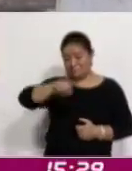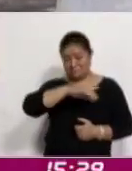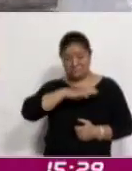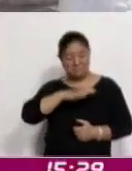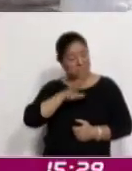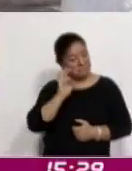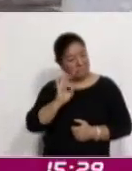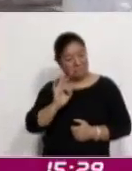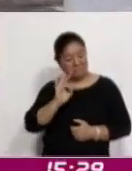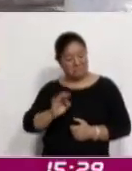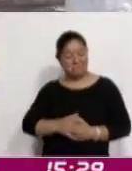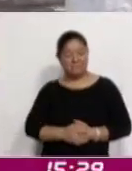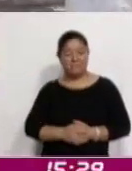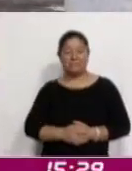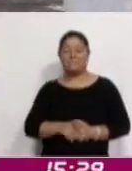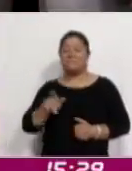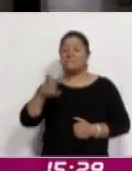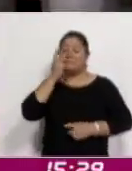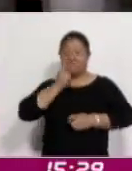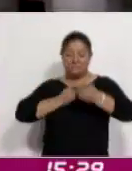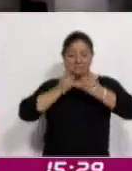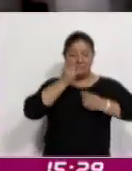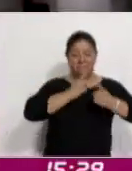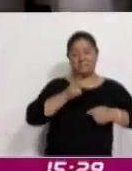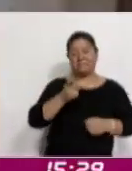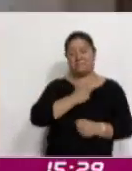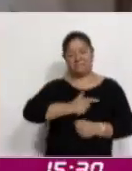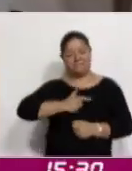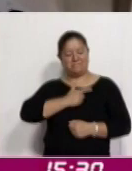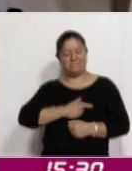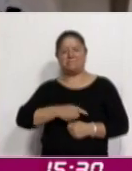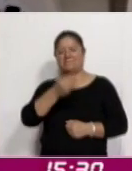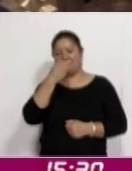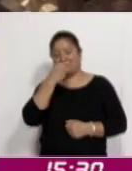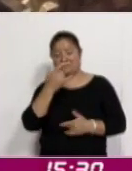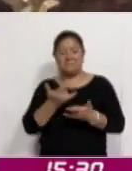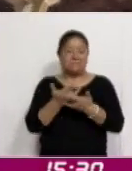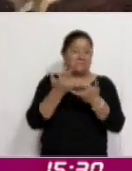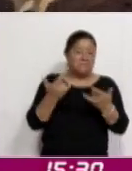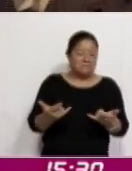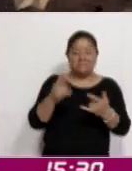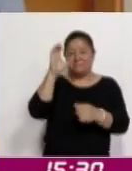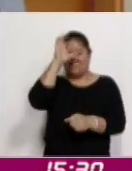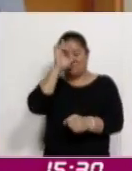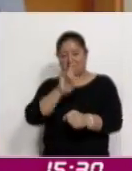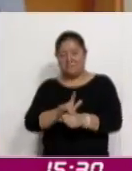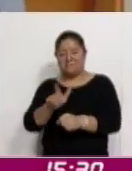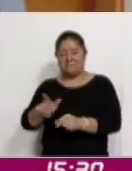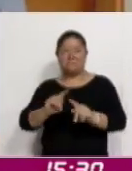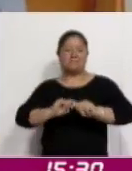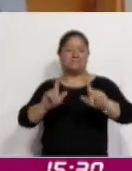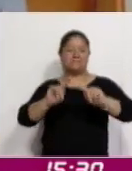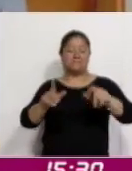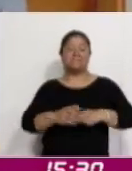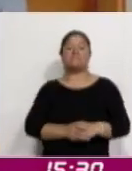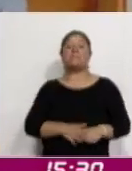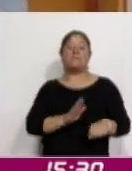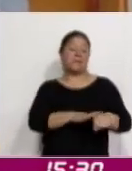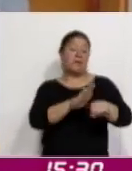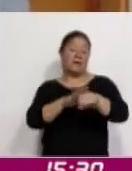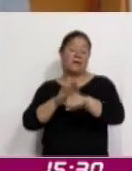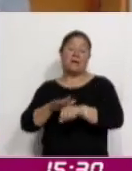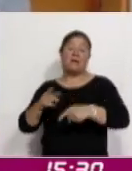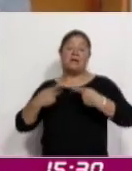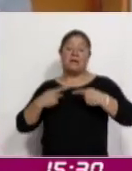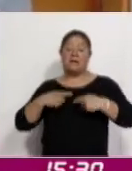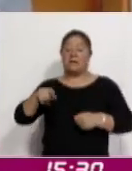muy favorable. Nos comentan que les gusta la gastronomía, la historia, la cultura de Tlaxcala, y sobre todo que la